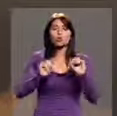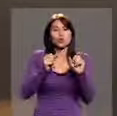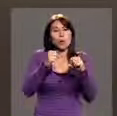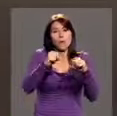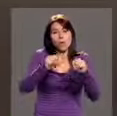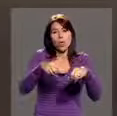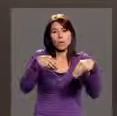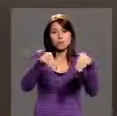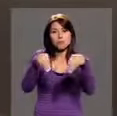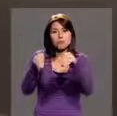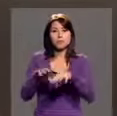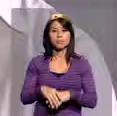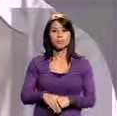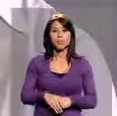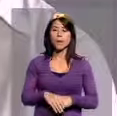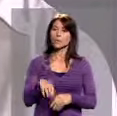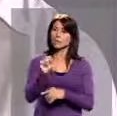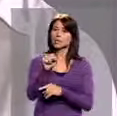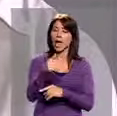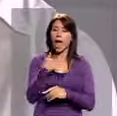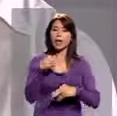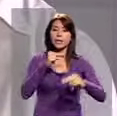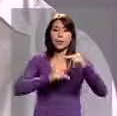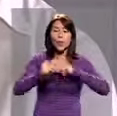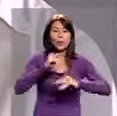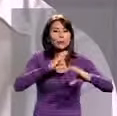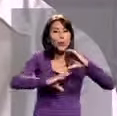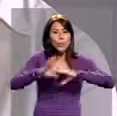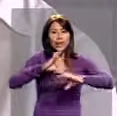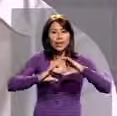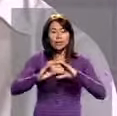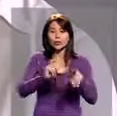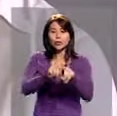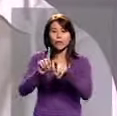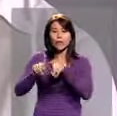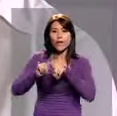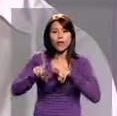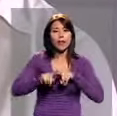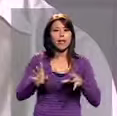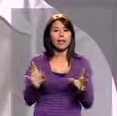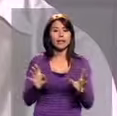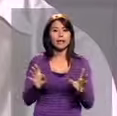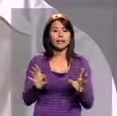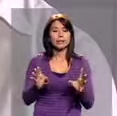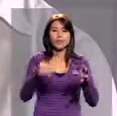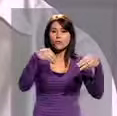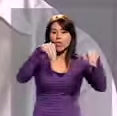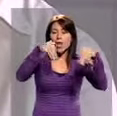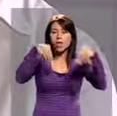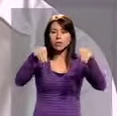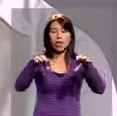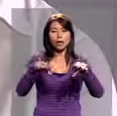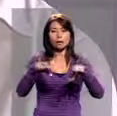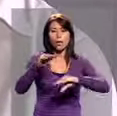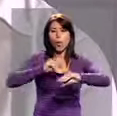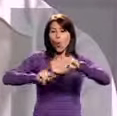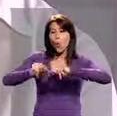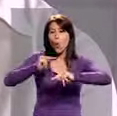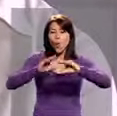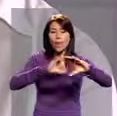producto independientemente. Existen proveedores a través de las tiendas o comercios